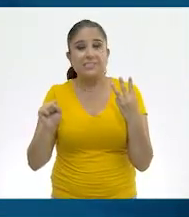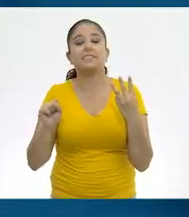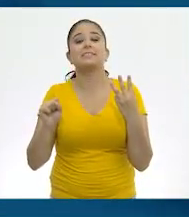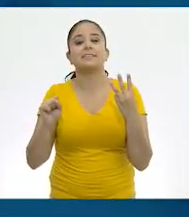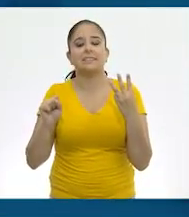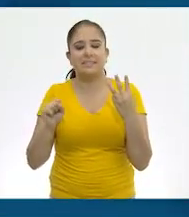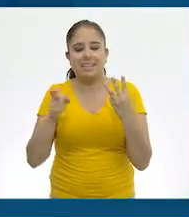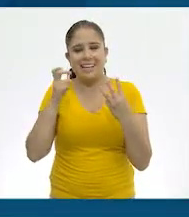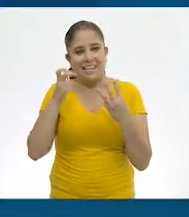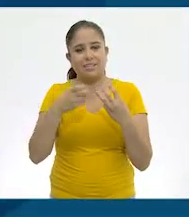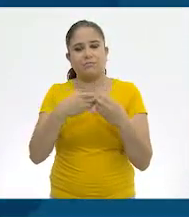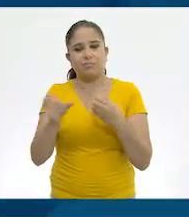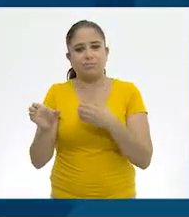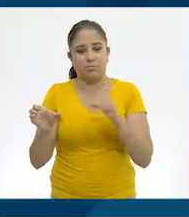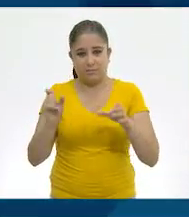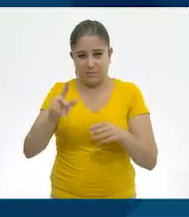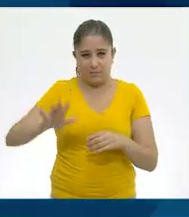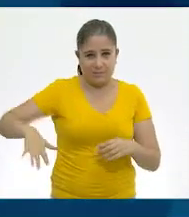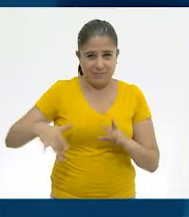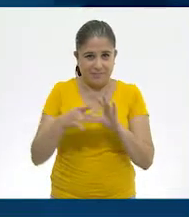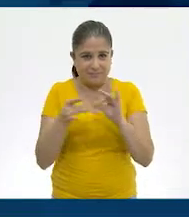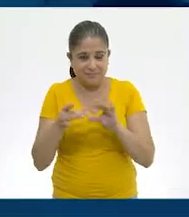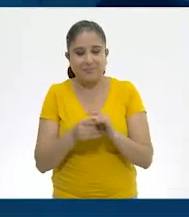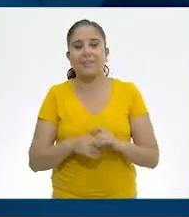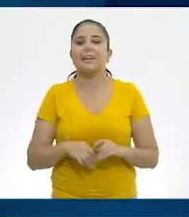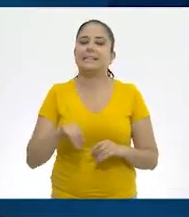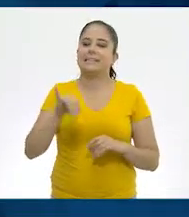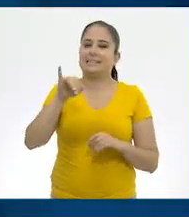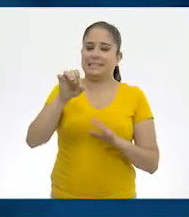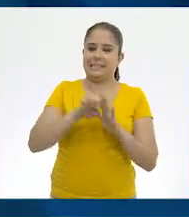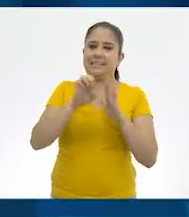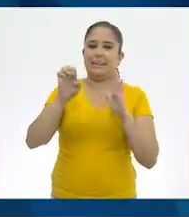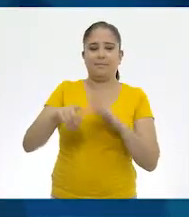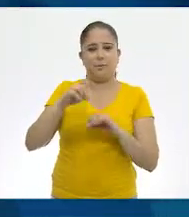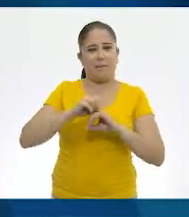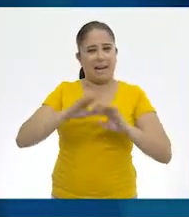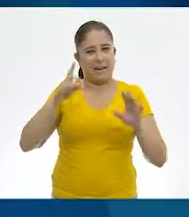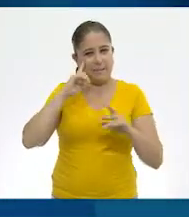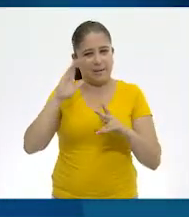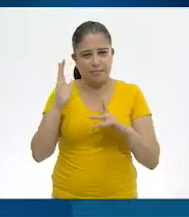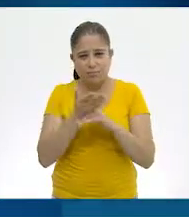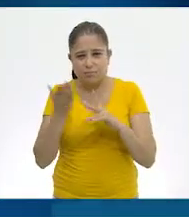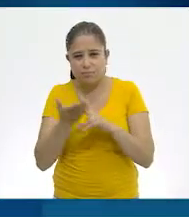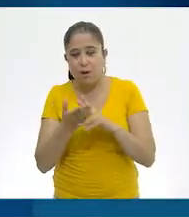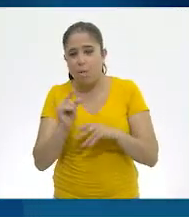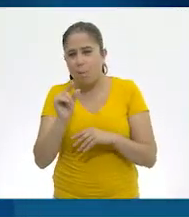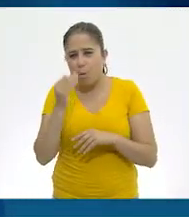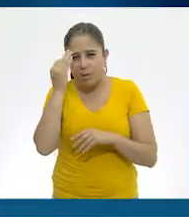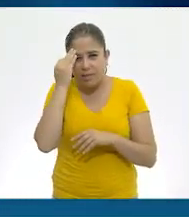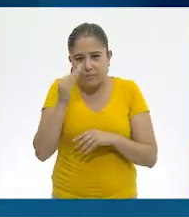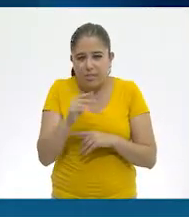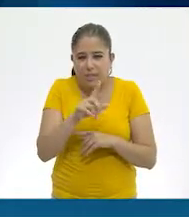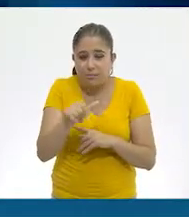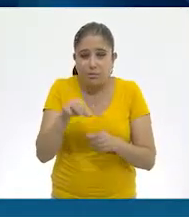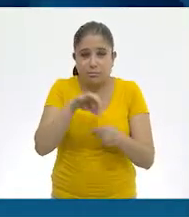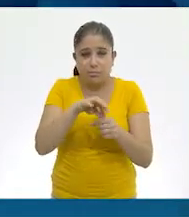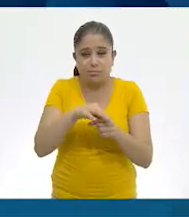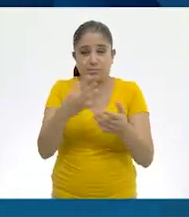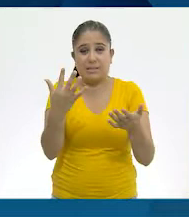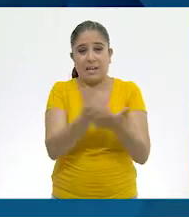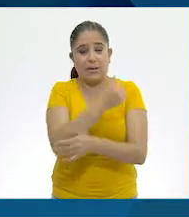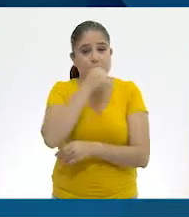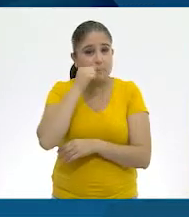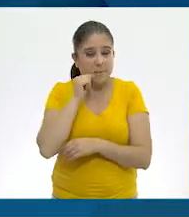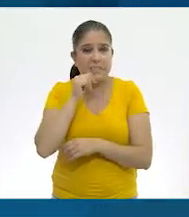la división que había dicho? Sí. El ejemplo más claro de esta división es que poquito después de las elecciones, Porfirio Díaz